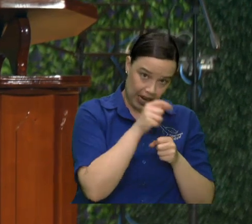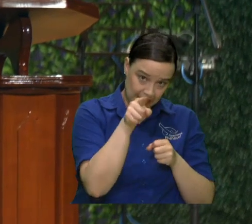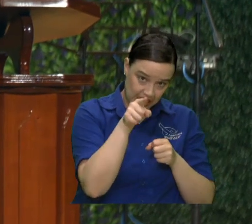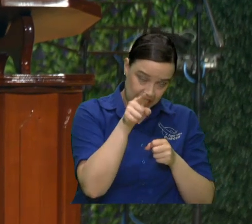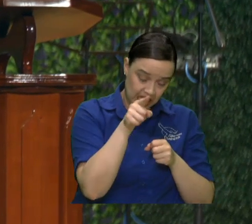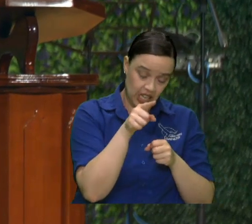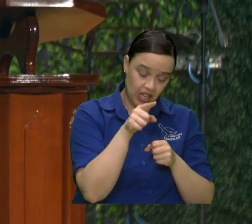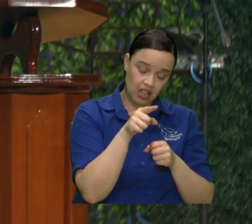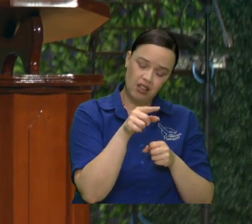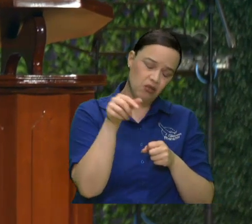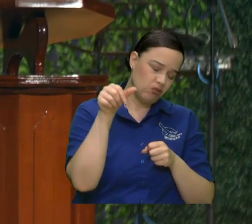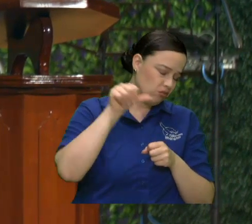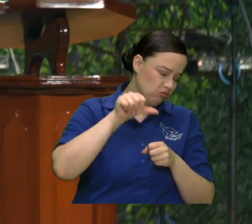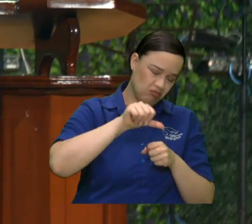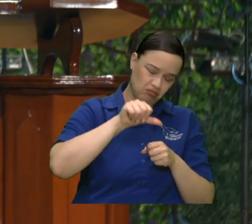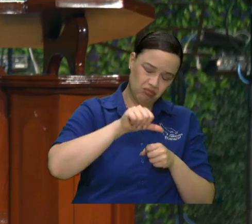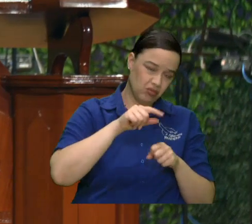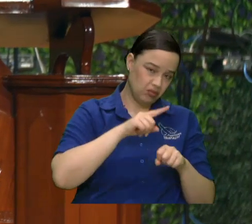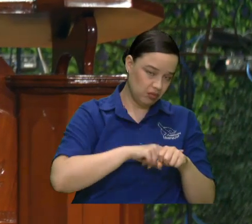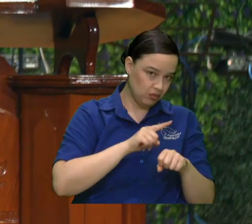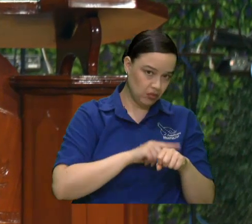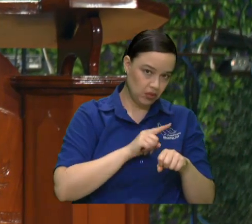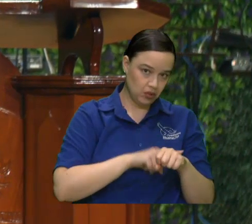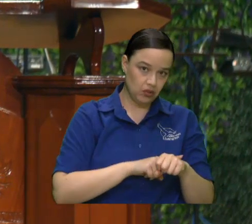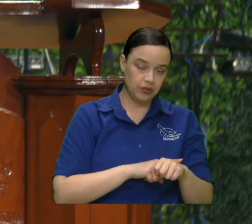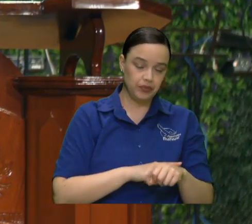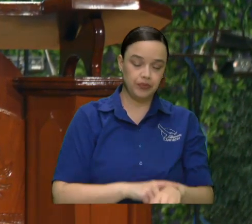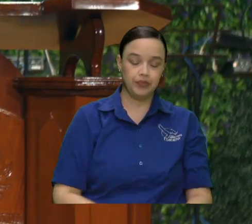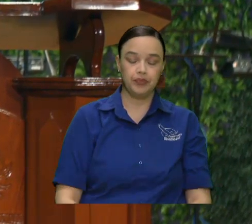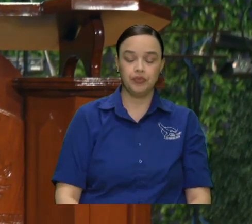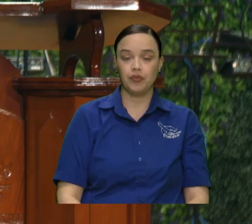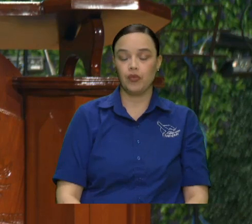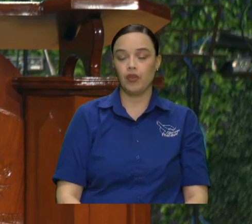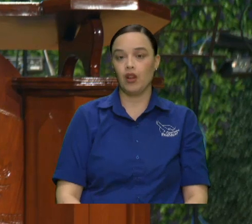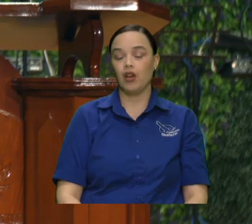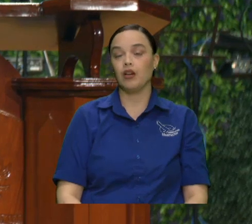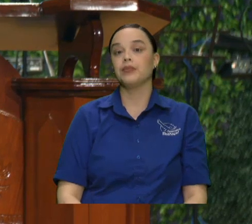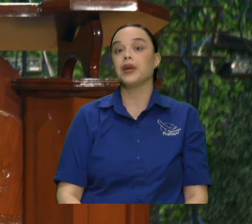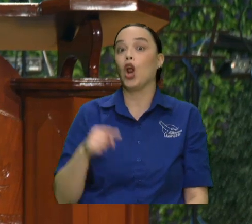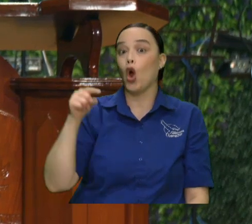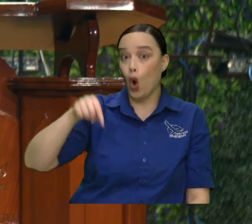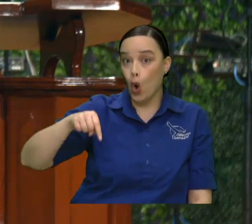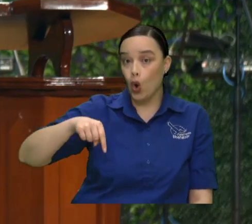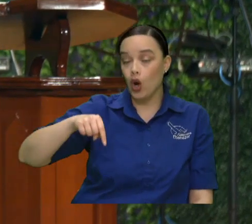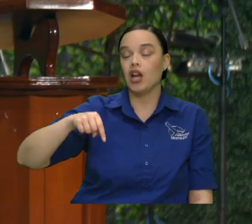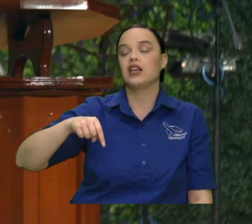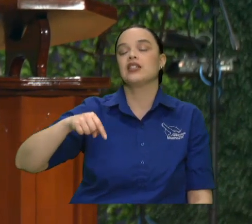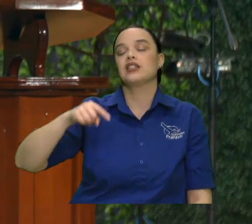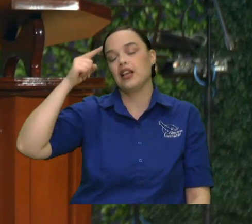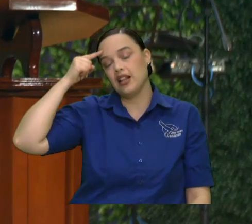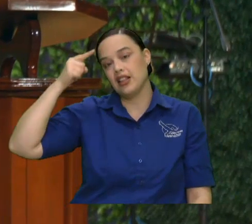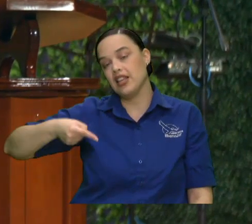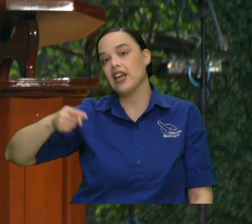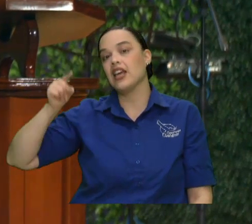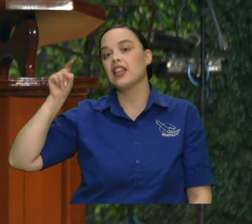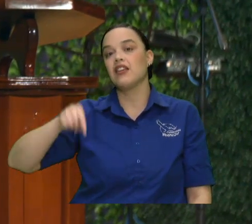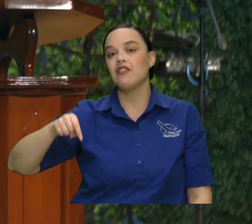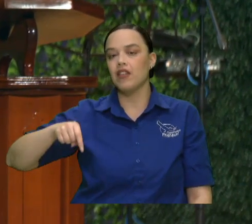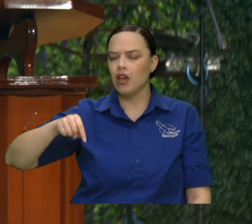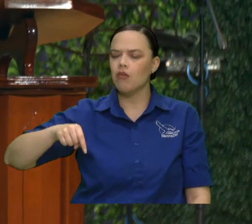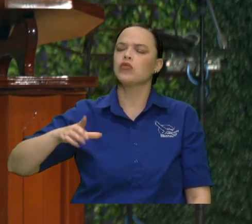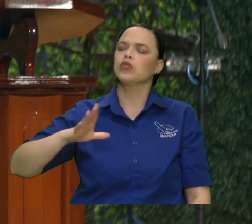los dos no está en la condición donde dios los quiere tener pero este es el día mi amado hermano en queremos tomar